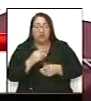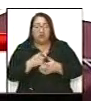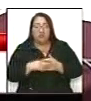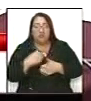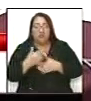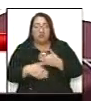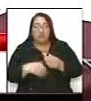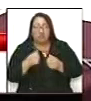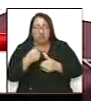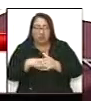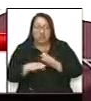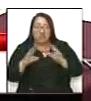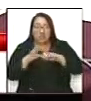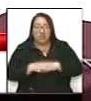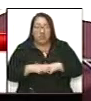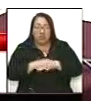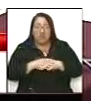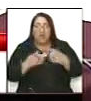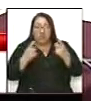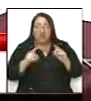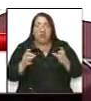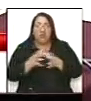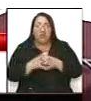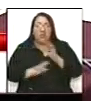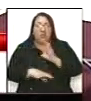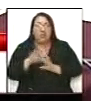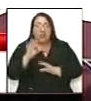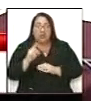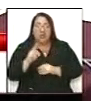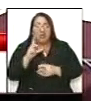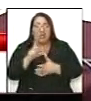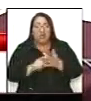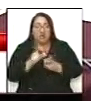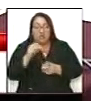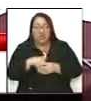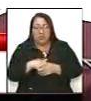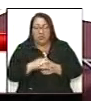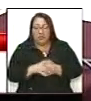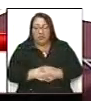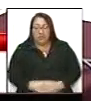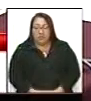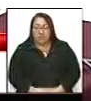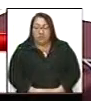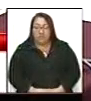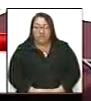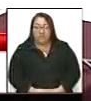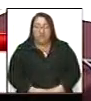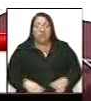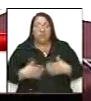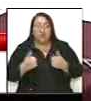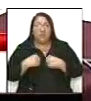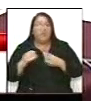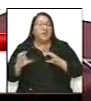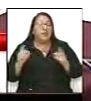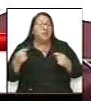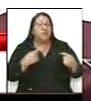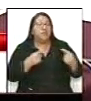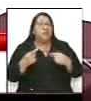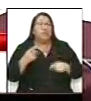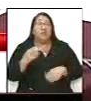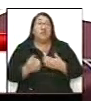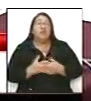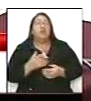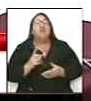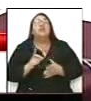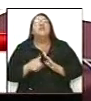procesos internos de elaboración de decisiones y de elecciones y de listas de candidatos, a que puedan tener una interactuación primera y